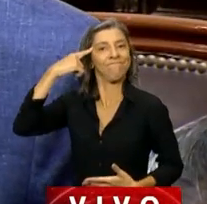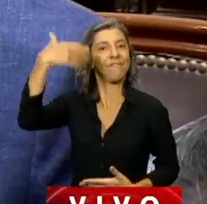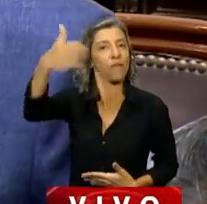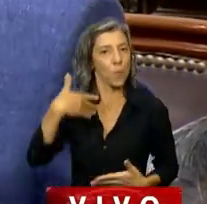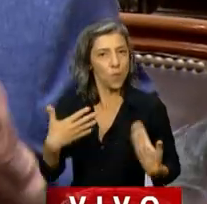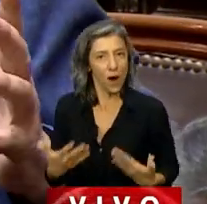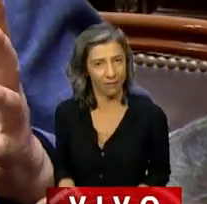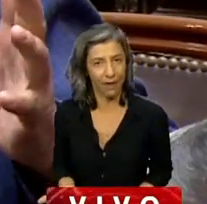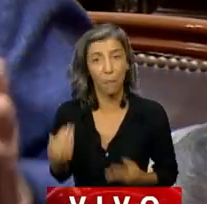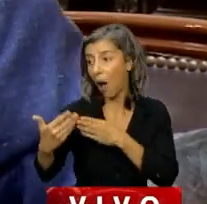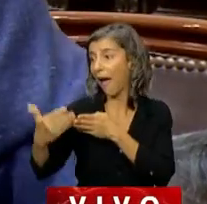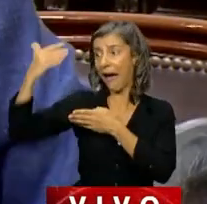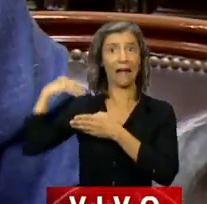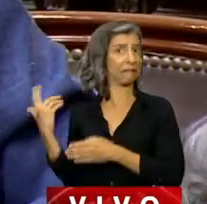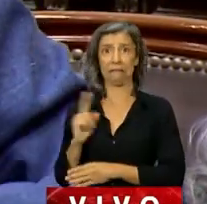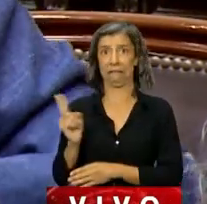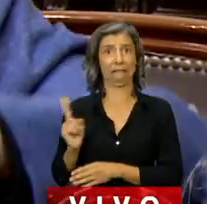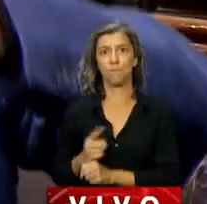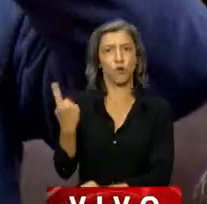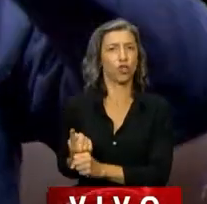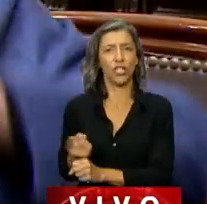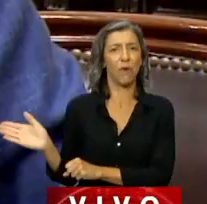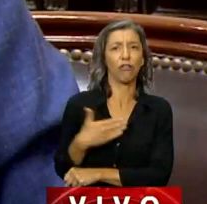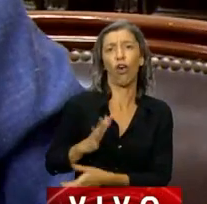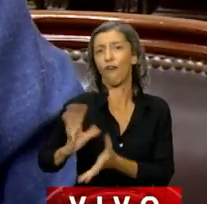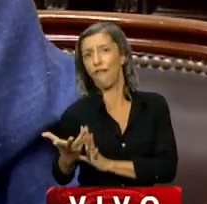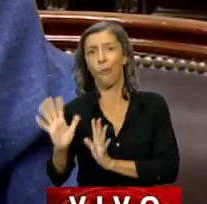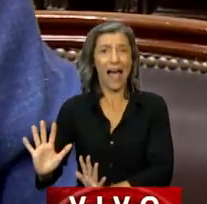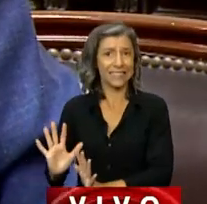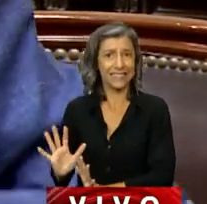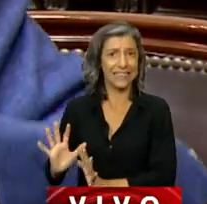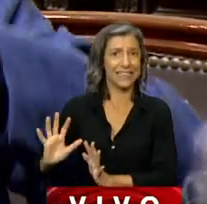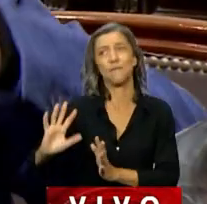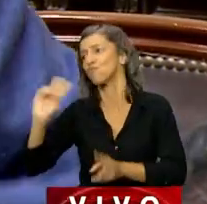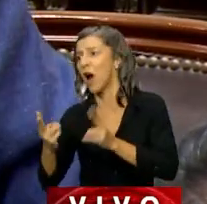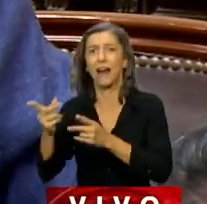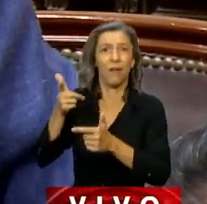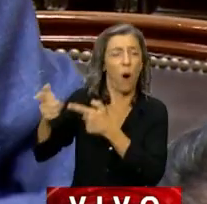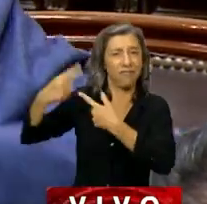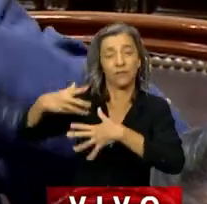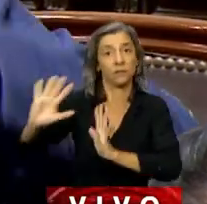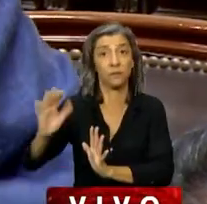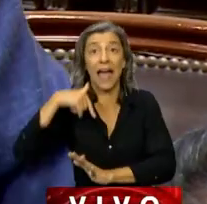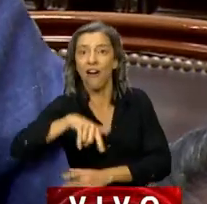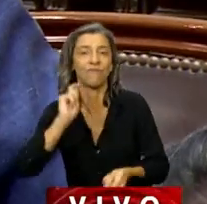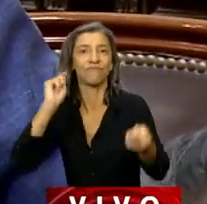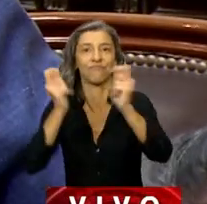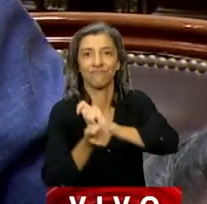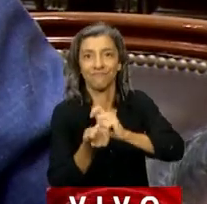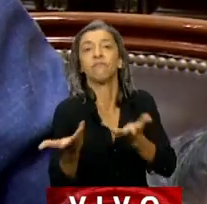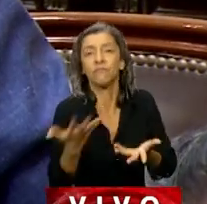días los argentinos estaban pendientes de hasta cuándo subía ese dólar imparable y hasta cuándo los precios se